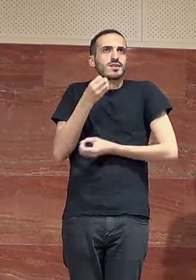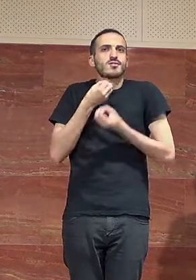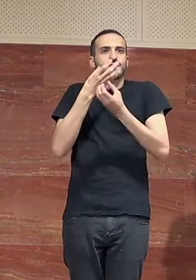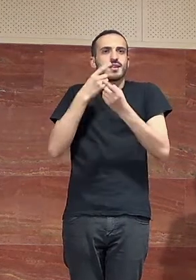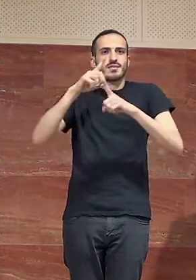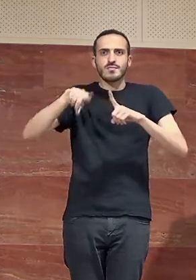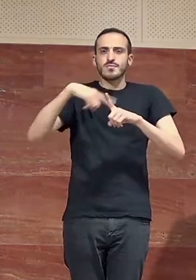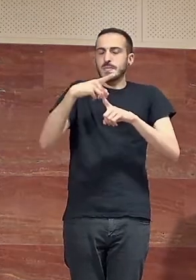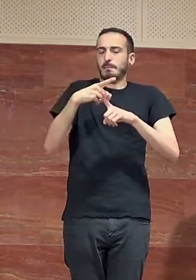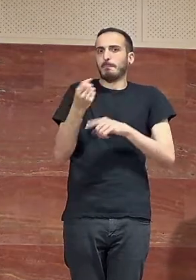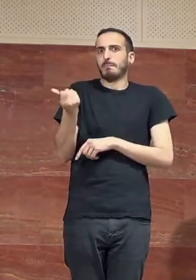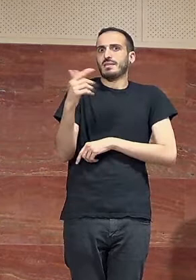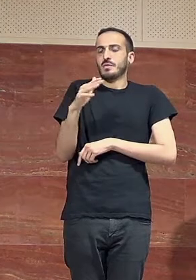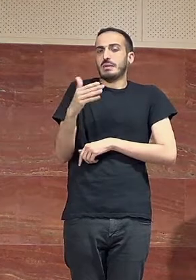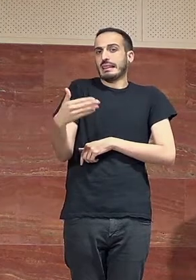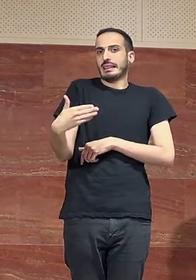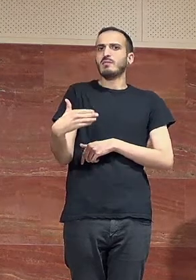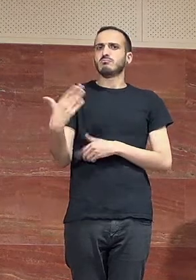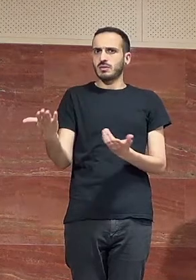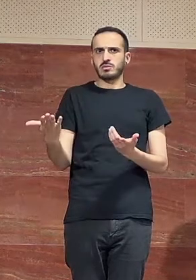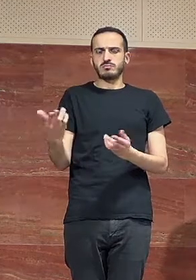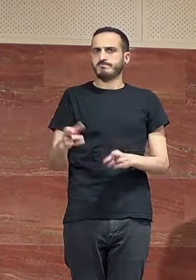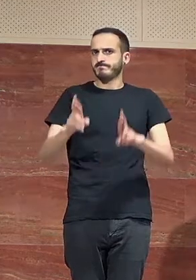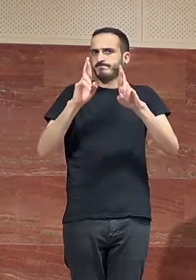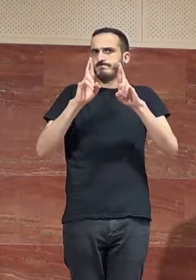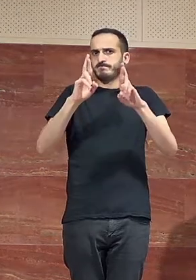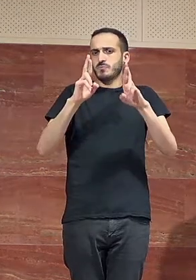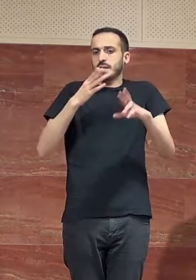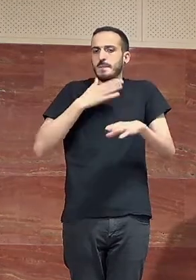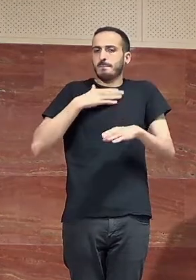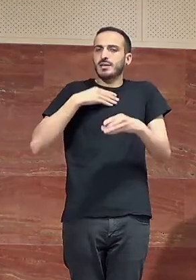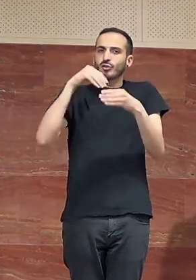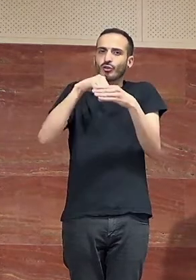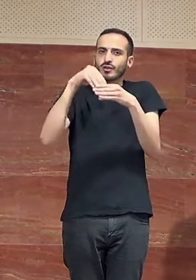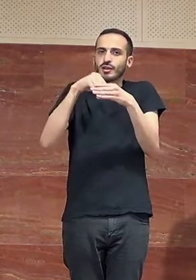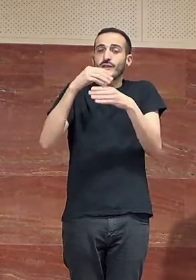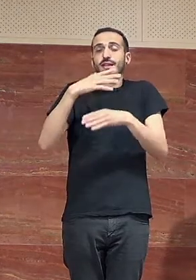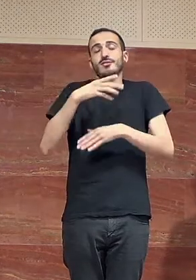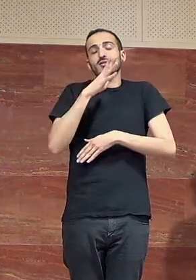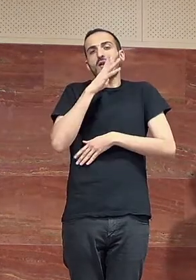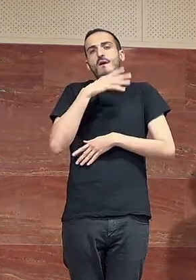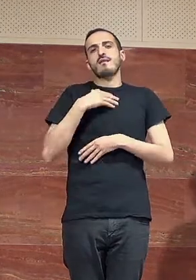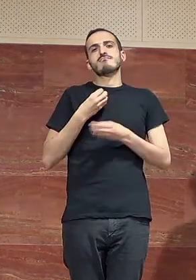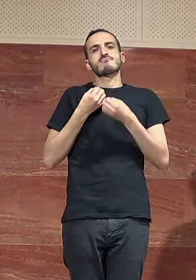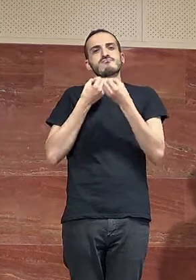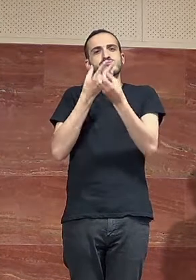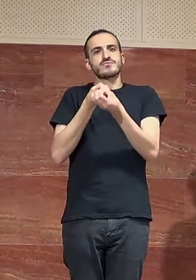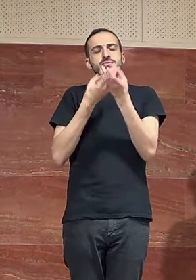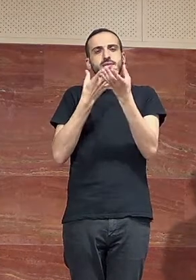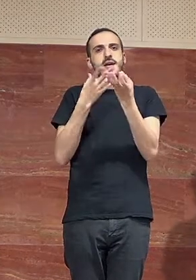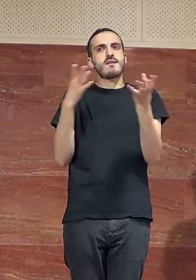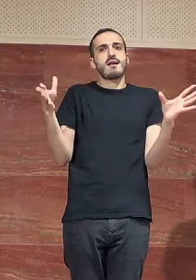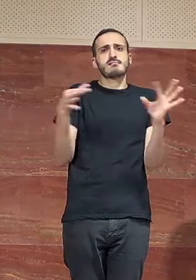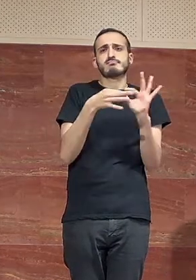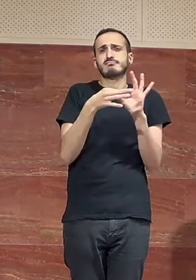y en ese sentido espero que a lo mejor el contenido de lo que les vamos a contar pueda tener alguna relación de